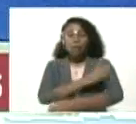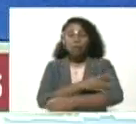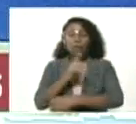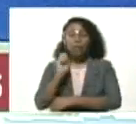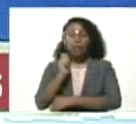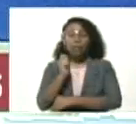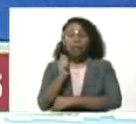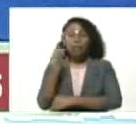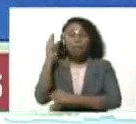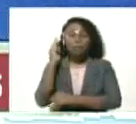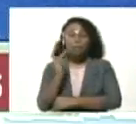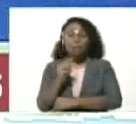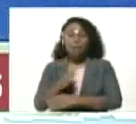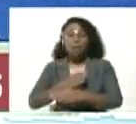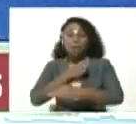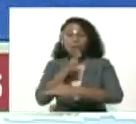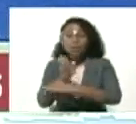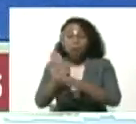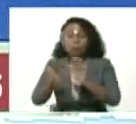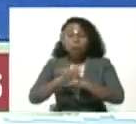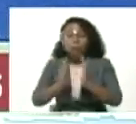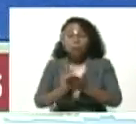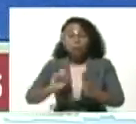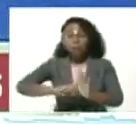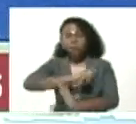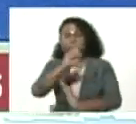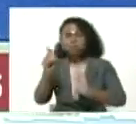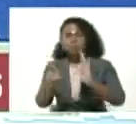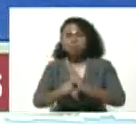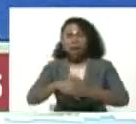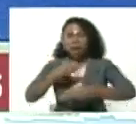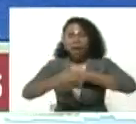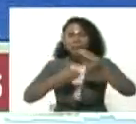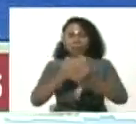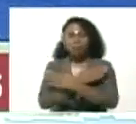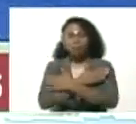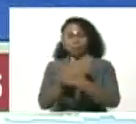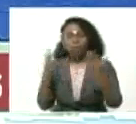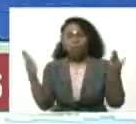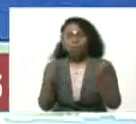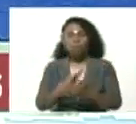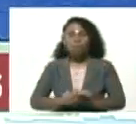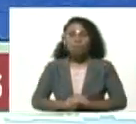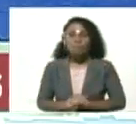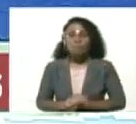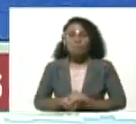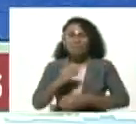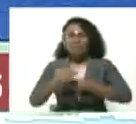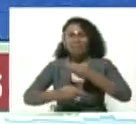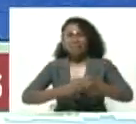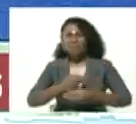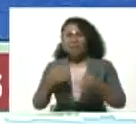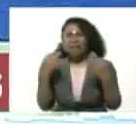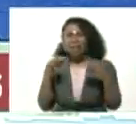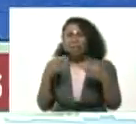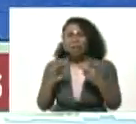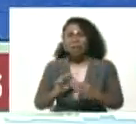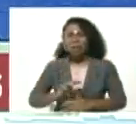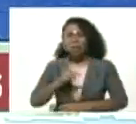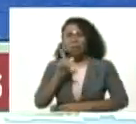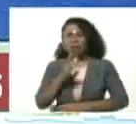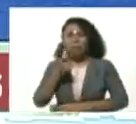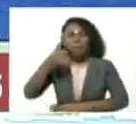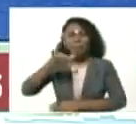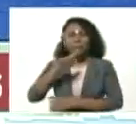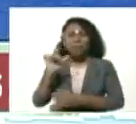Simón Bolívar, que ha ido al mundo entero a llevar solidaridad. Catástrofes naturales que han tenido pueblos de América